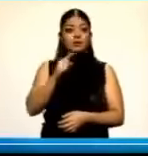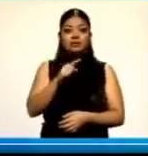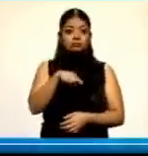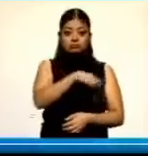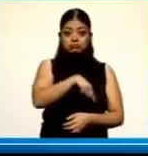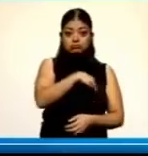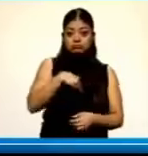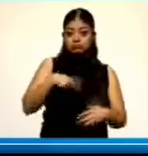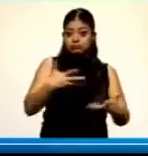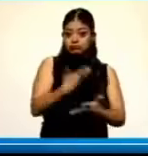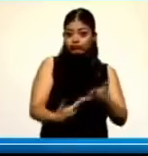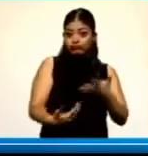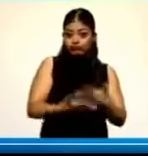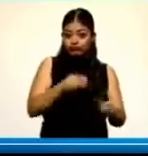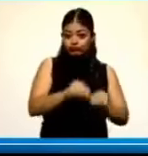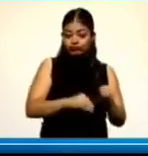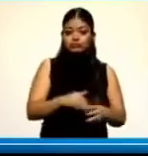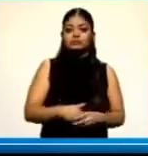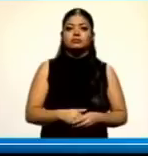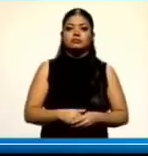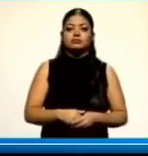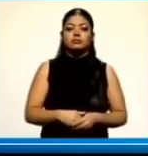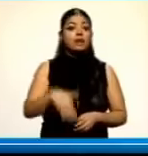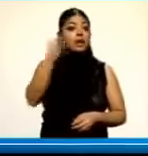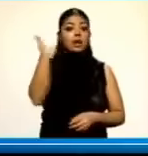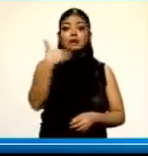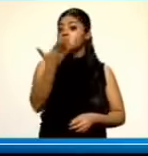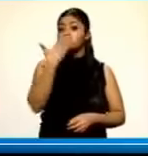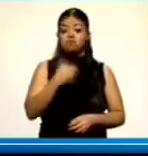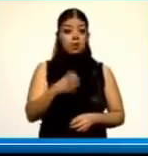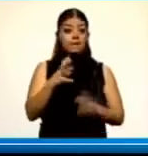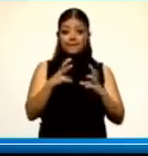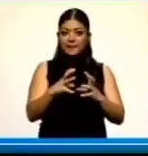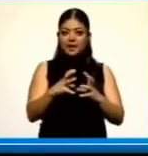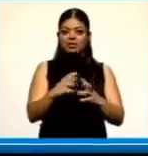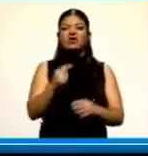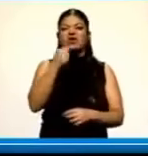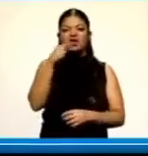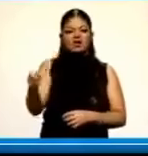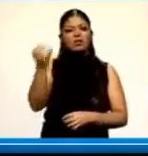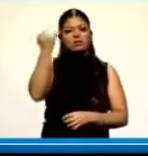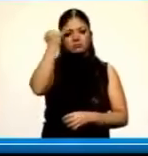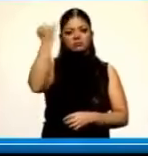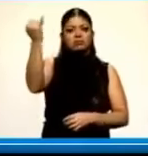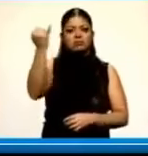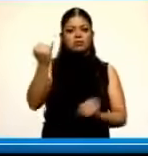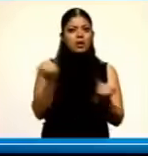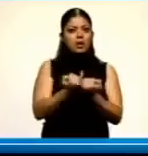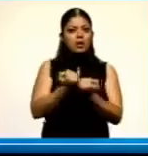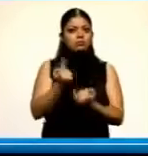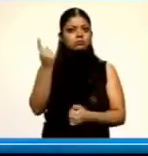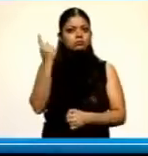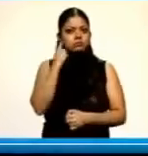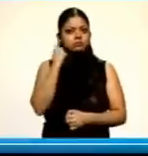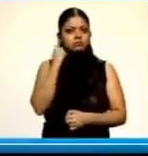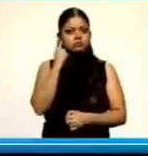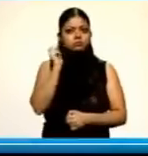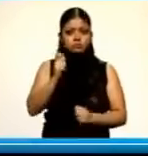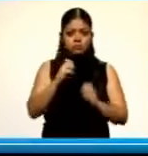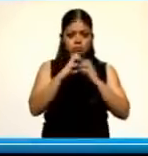inventa. Como no había pelotas, pues a un niño se le ocurrió que como él había oído que los